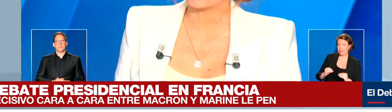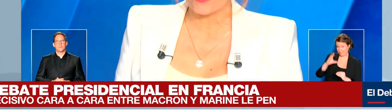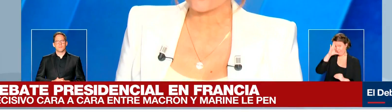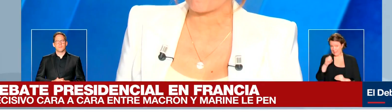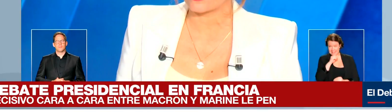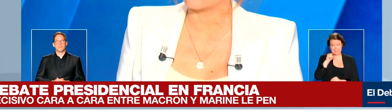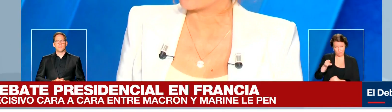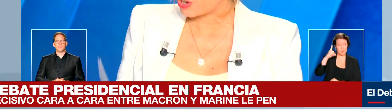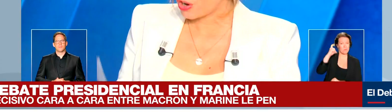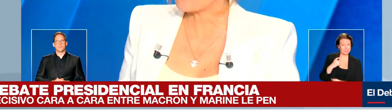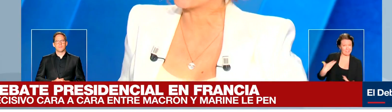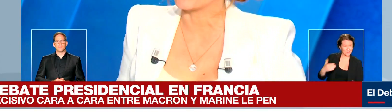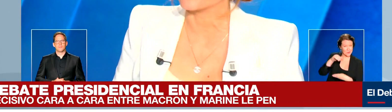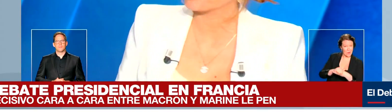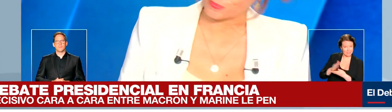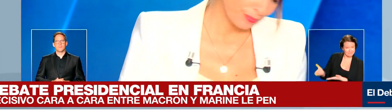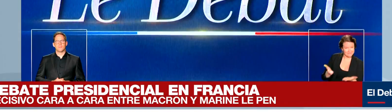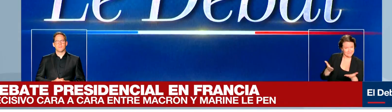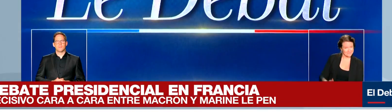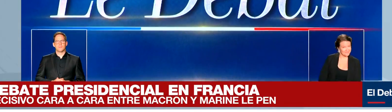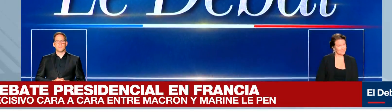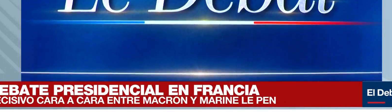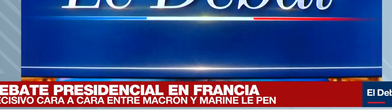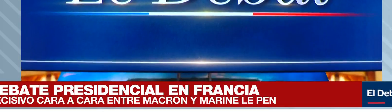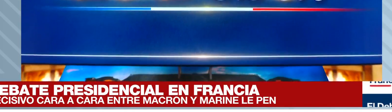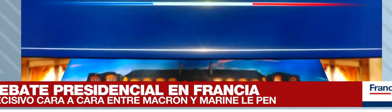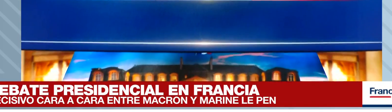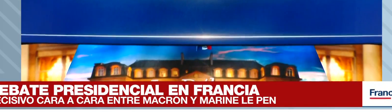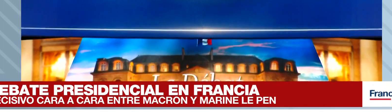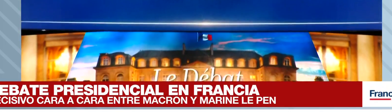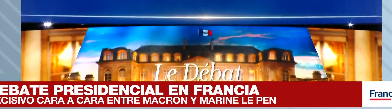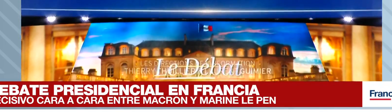Pen, usted ganó el sorteo para empezar el debate.